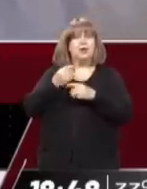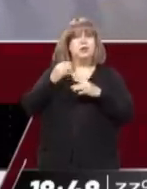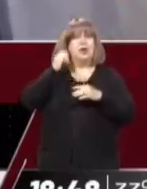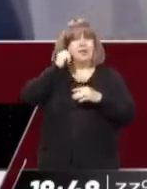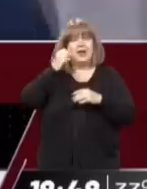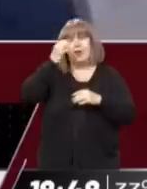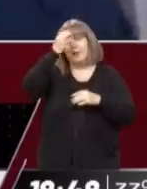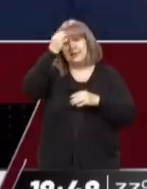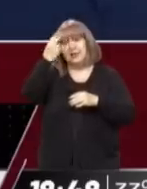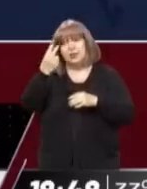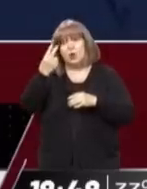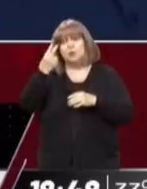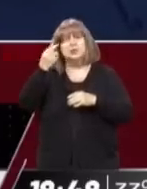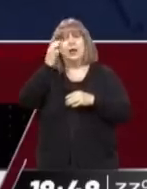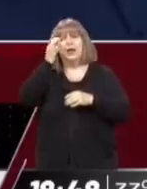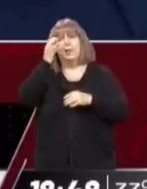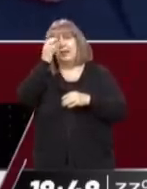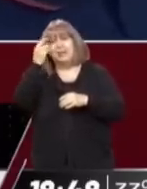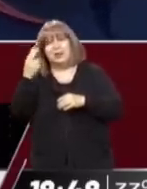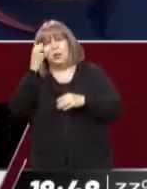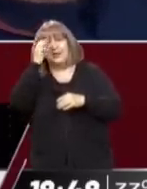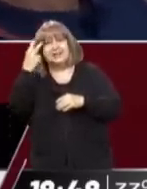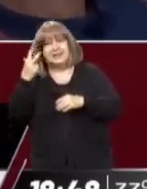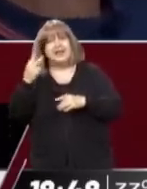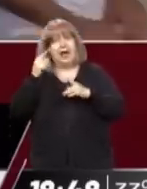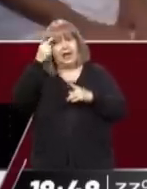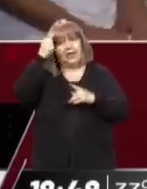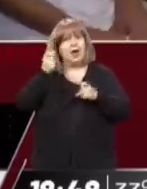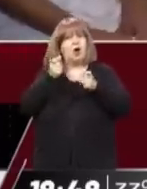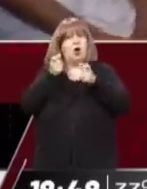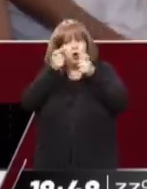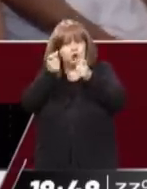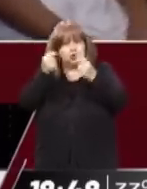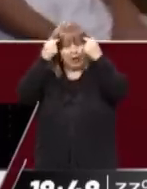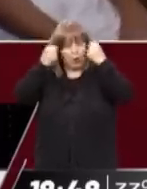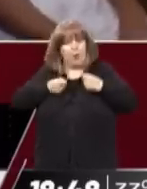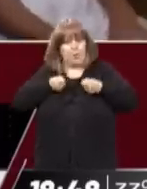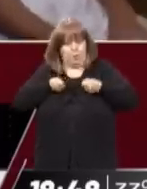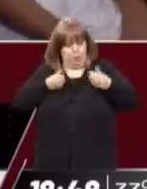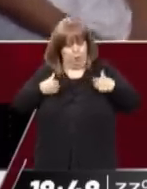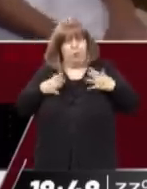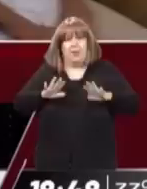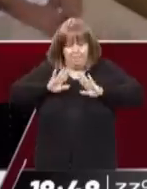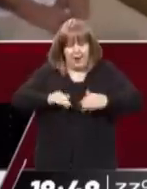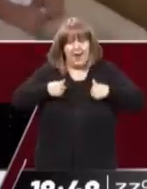límites, en plena noche, la violencia, el alcohol y